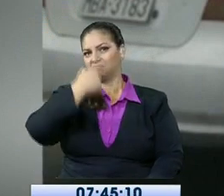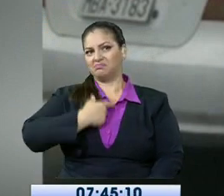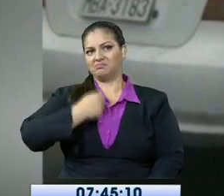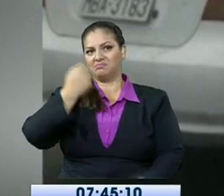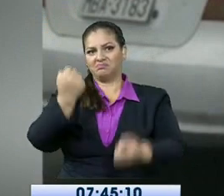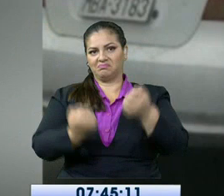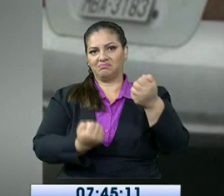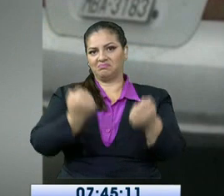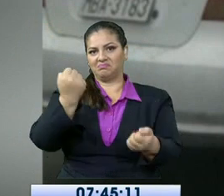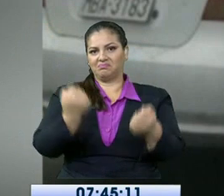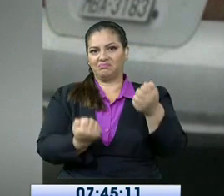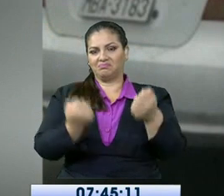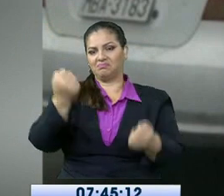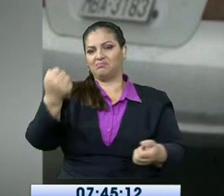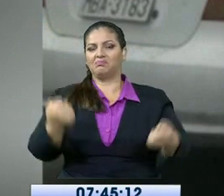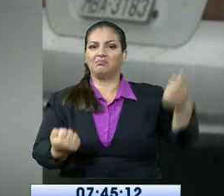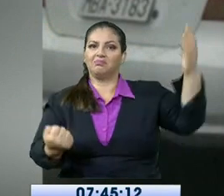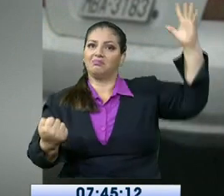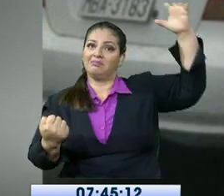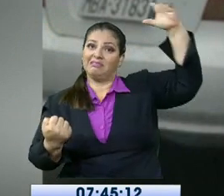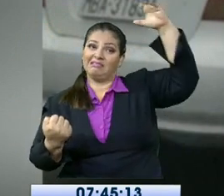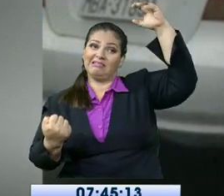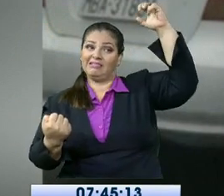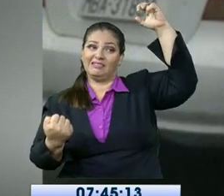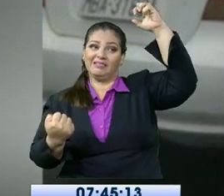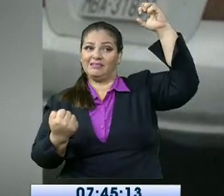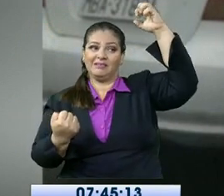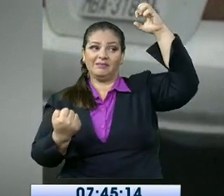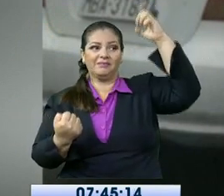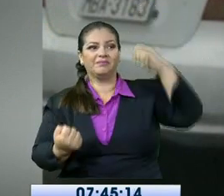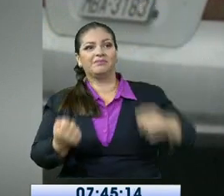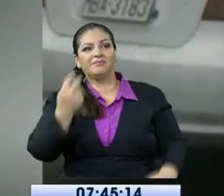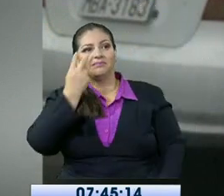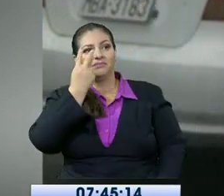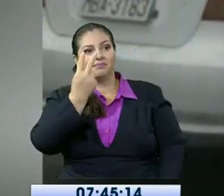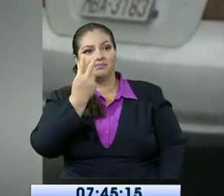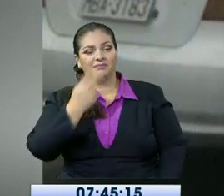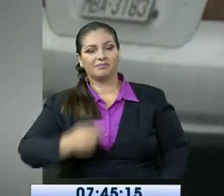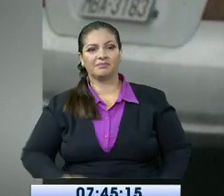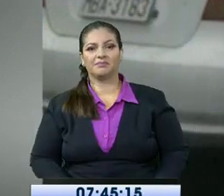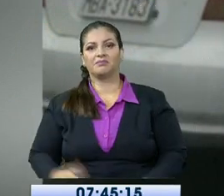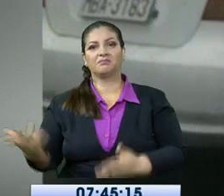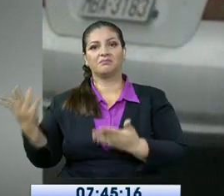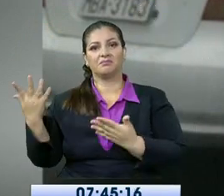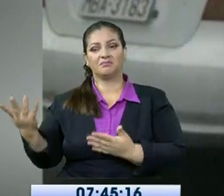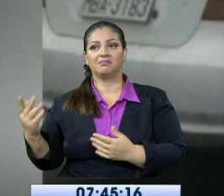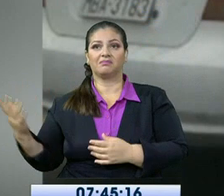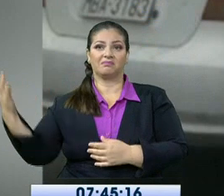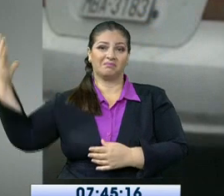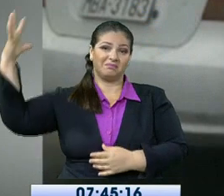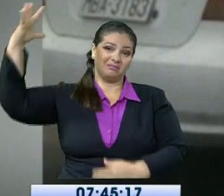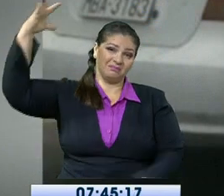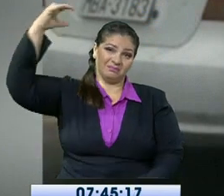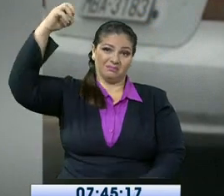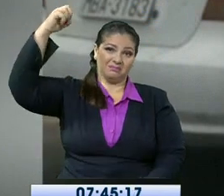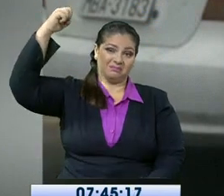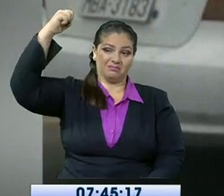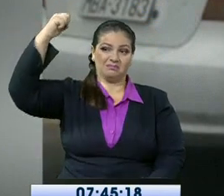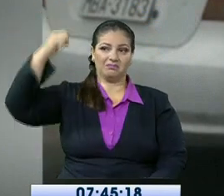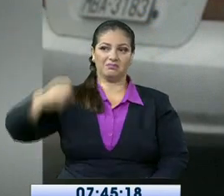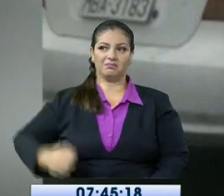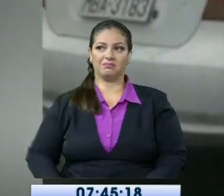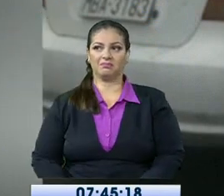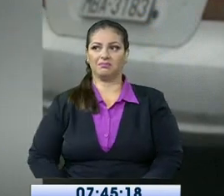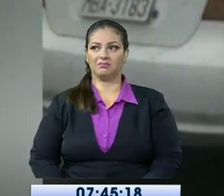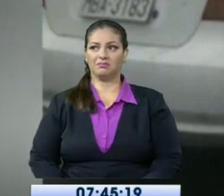también ha no cogido. Podemos ver del otro lado y claro, del otro con lado la una chofer. Mano lleva el volante y con la otra sostiene el colchón. Me avisas. Cual